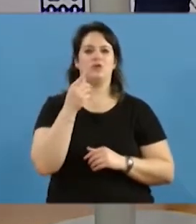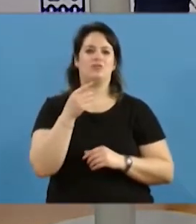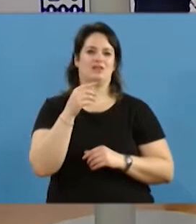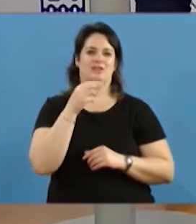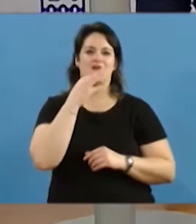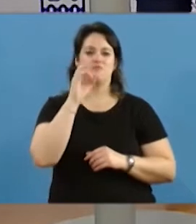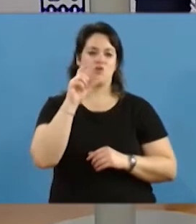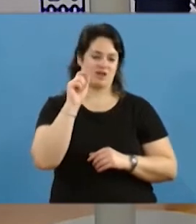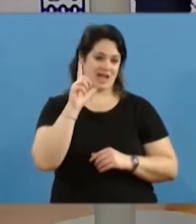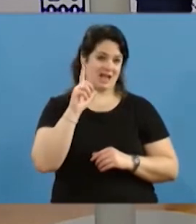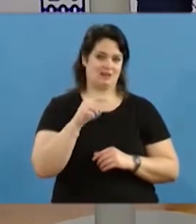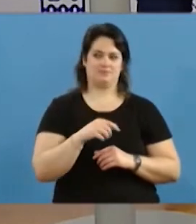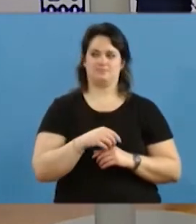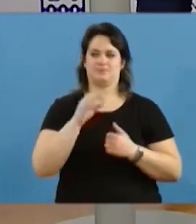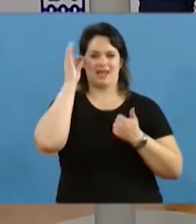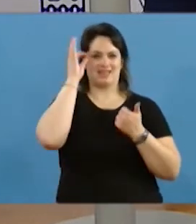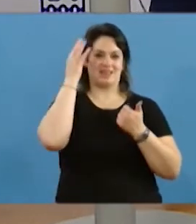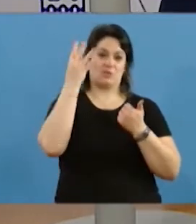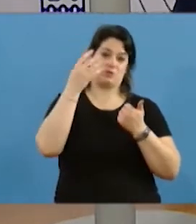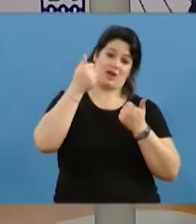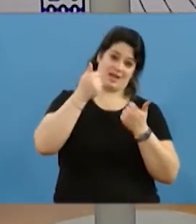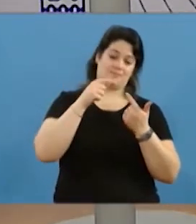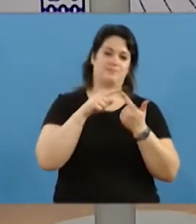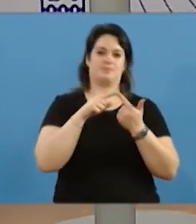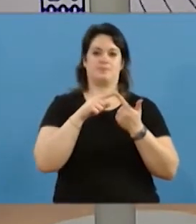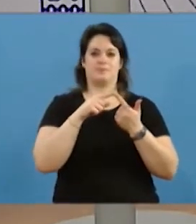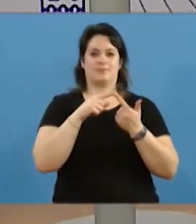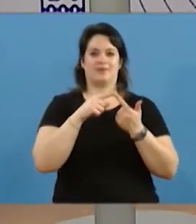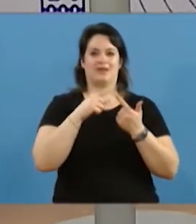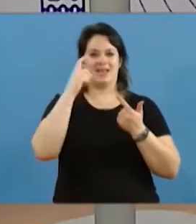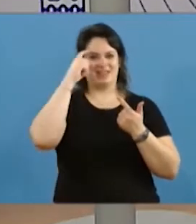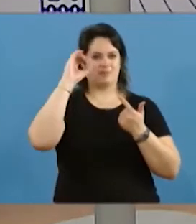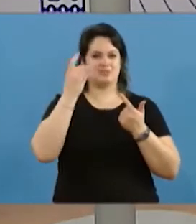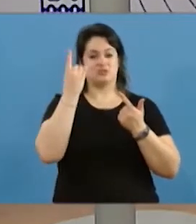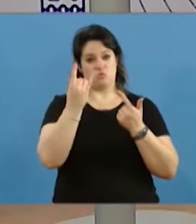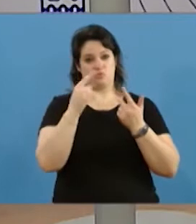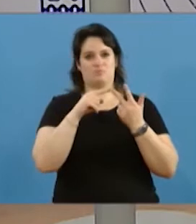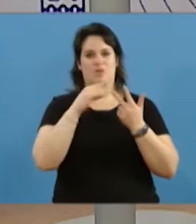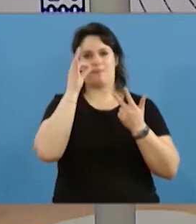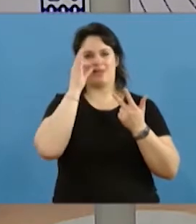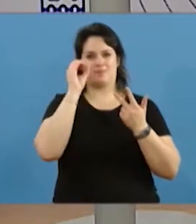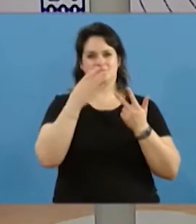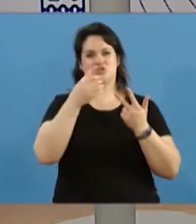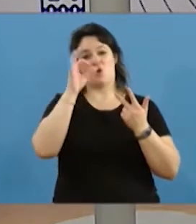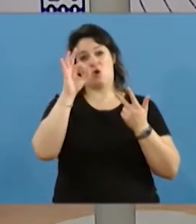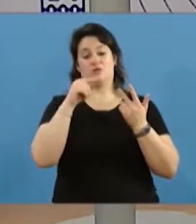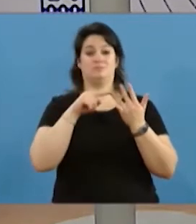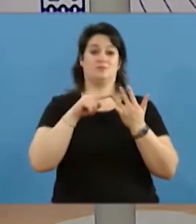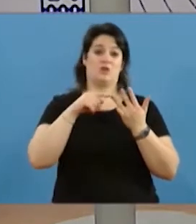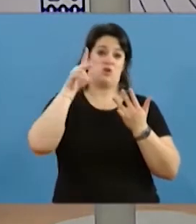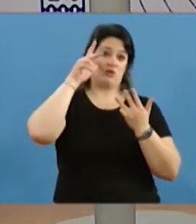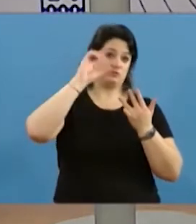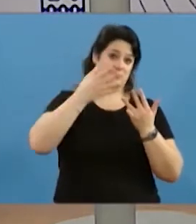Entonces tenemos el 34% para la A, el 10% para la U, el 20% para la O,